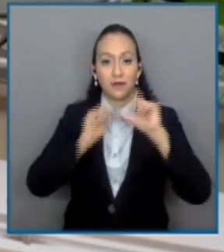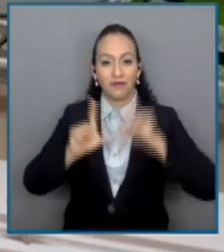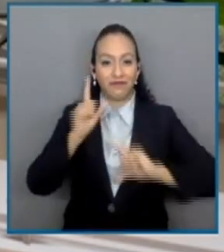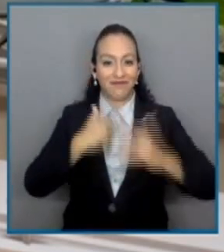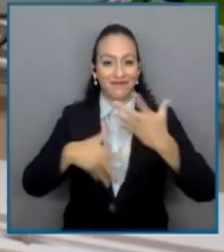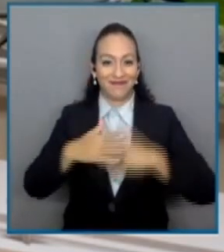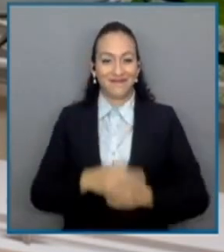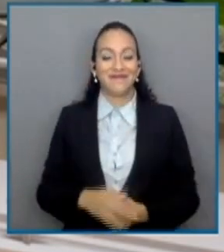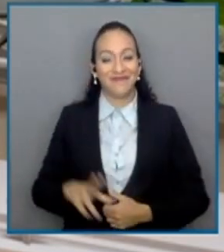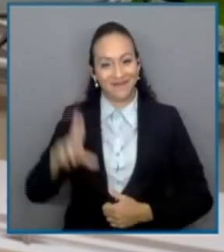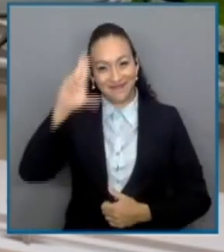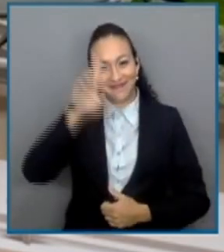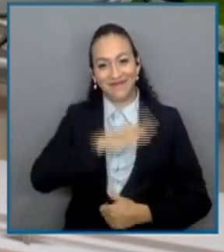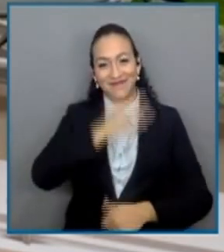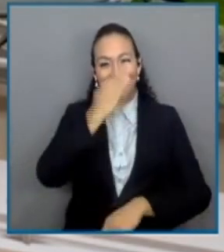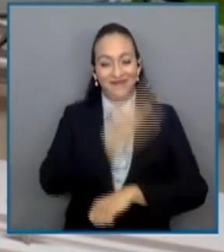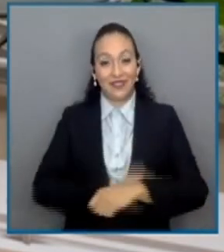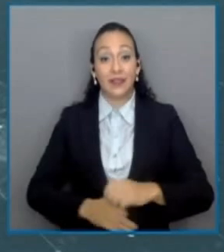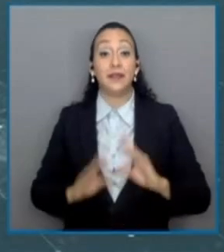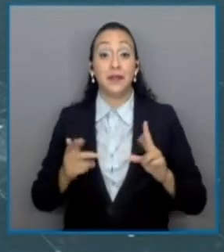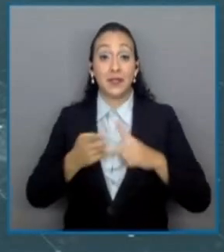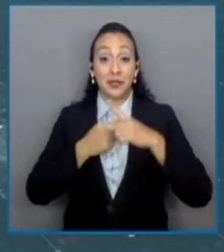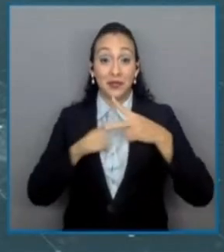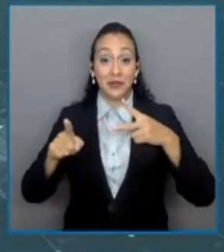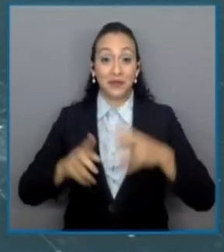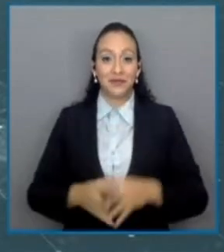de señas mexicana. Comenzamos.